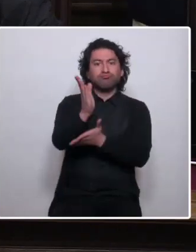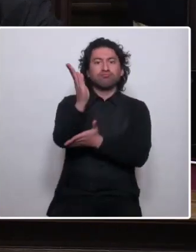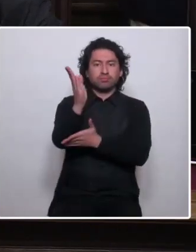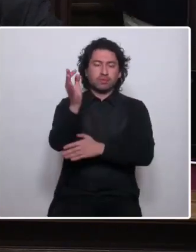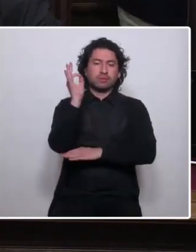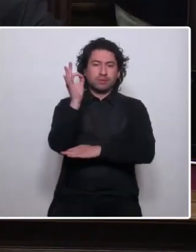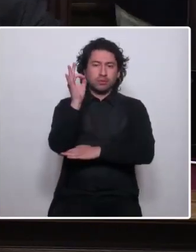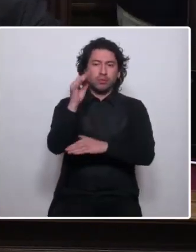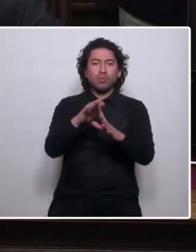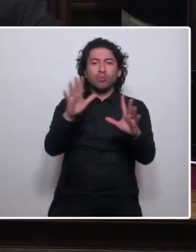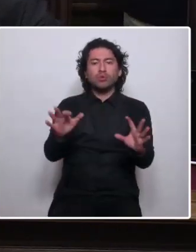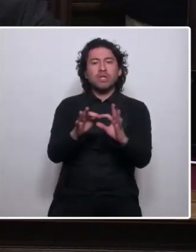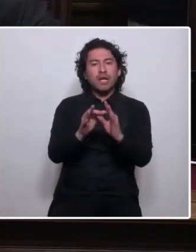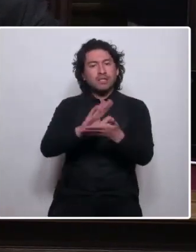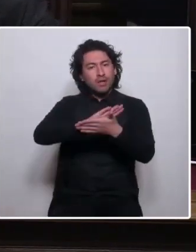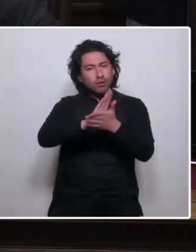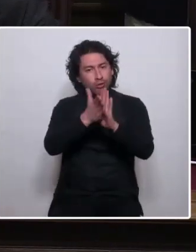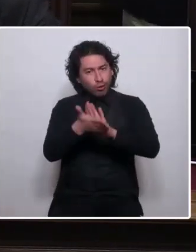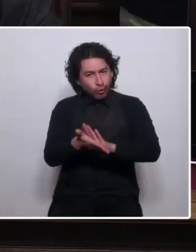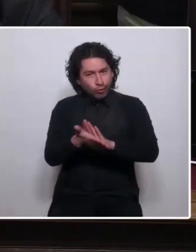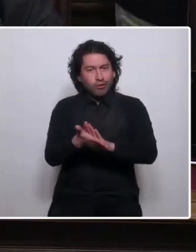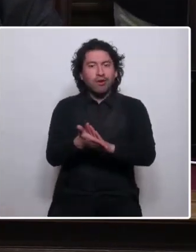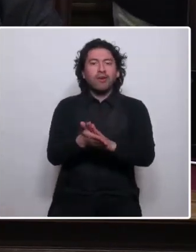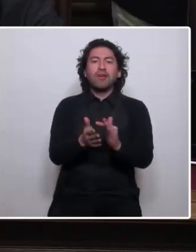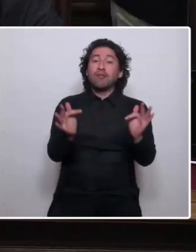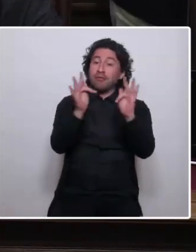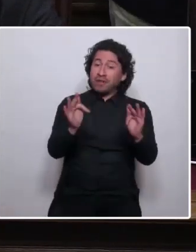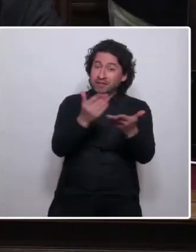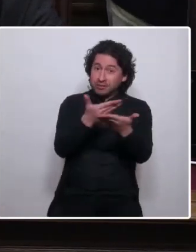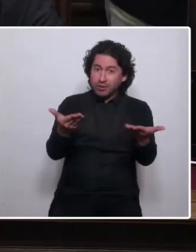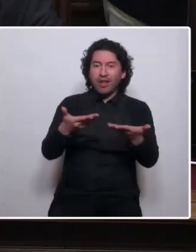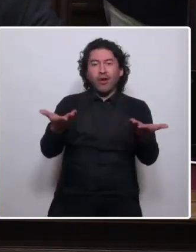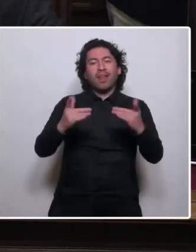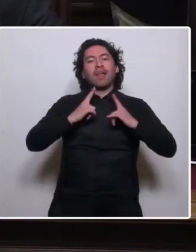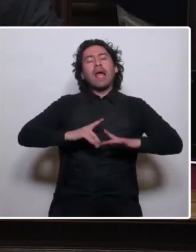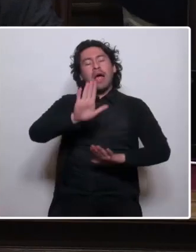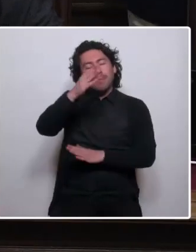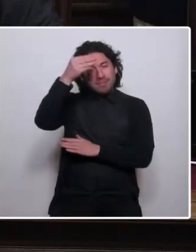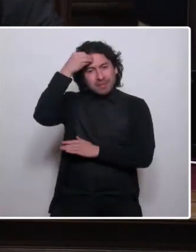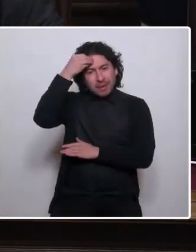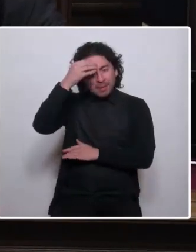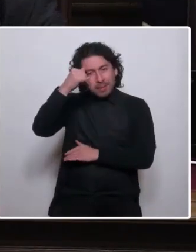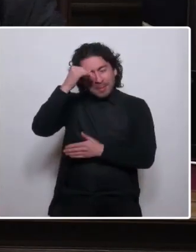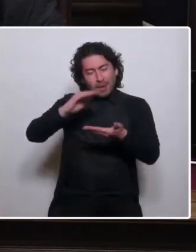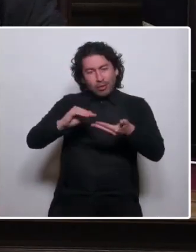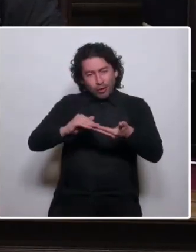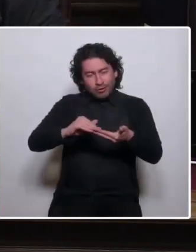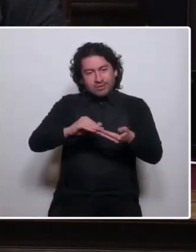Muchas gracias a todas, felicitaciones y a descansar. Ah, perdón.